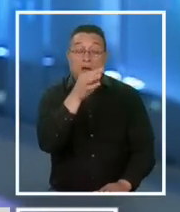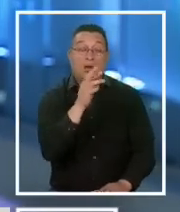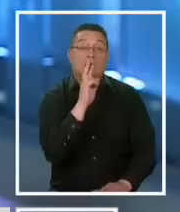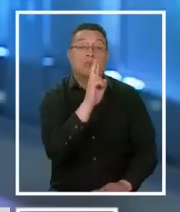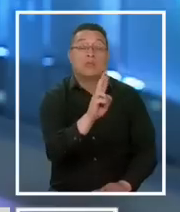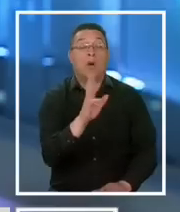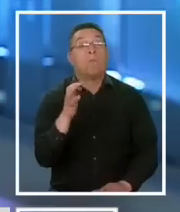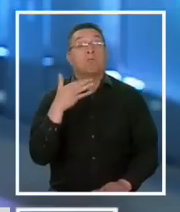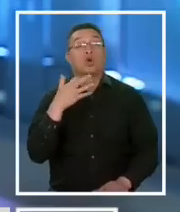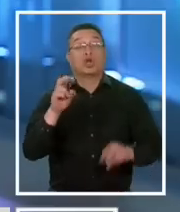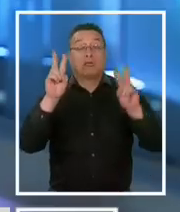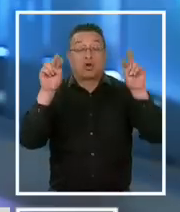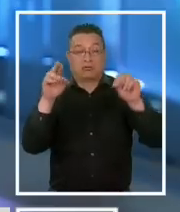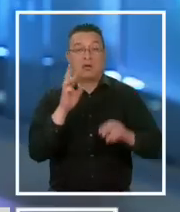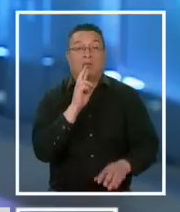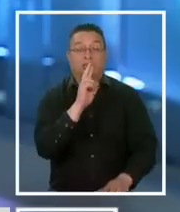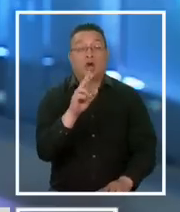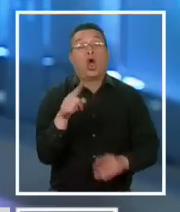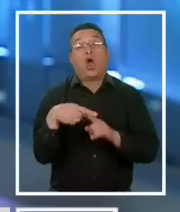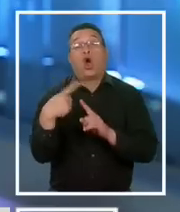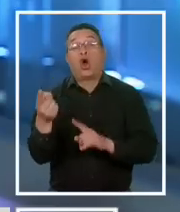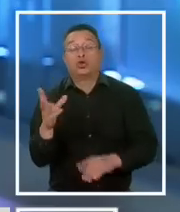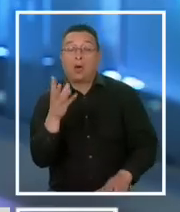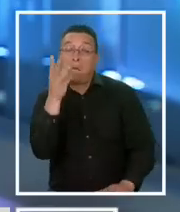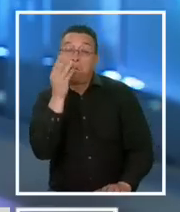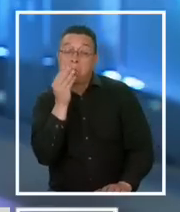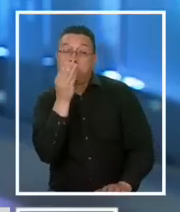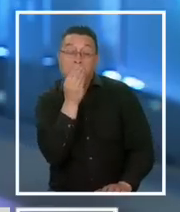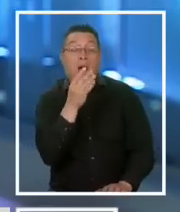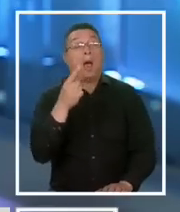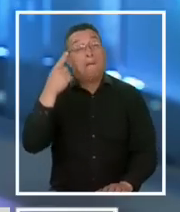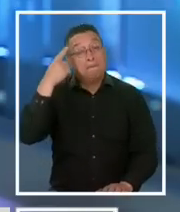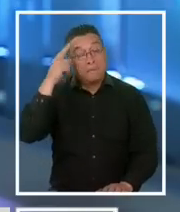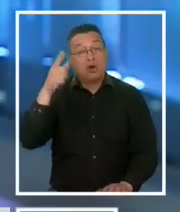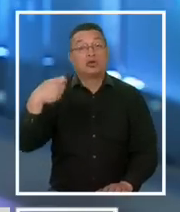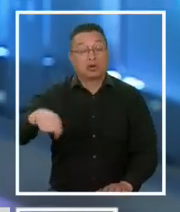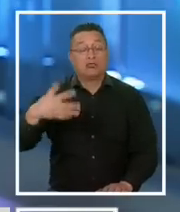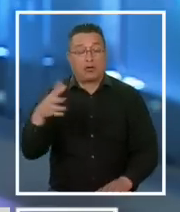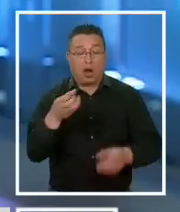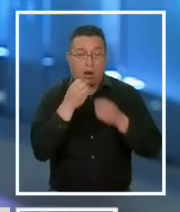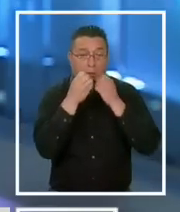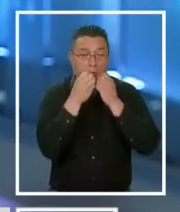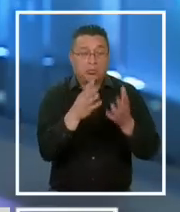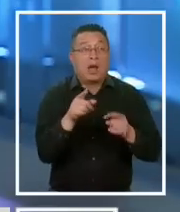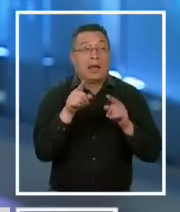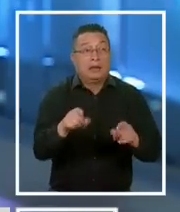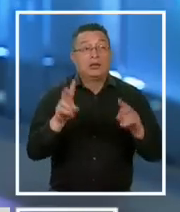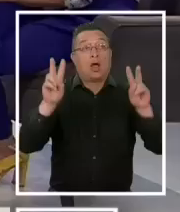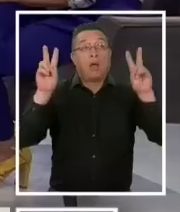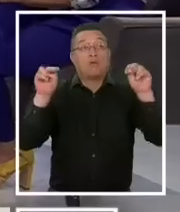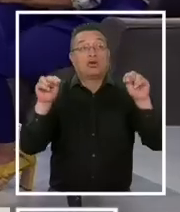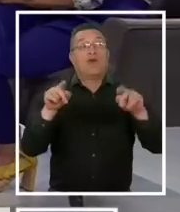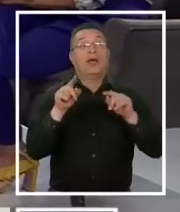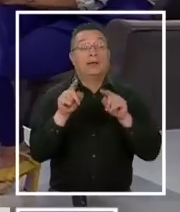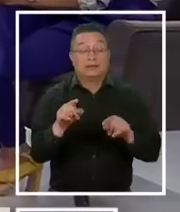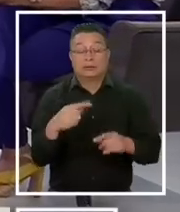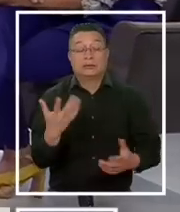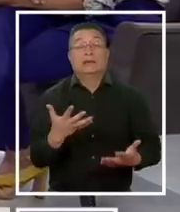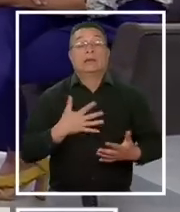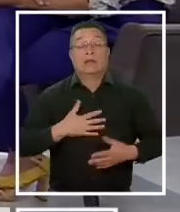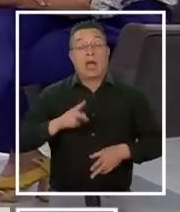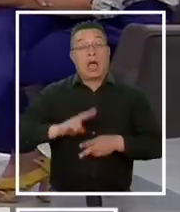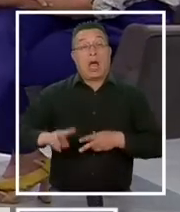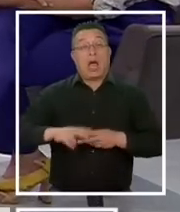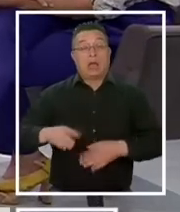sus motivos algunos otros no lo señalaron ante ante el senado esos son básicamente las razones Y entonces uno lo que tiene que